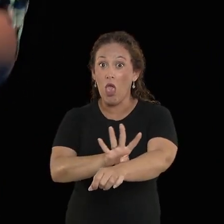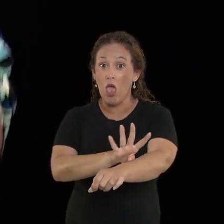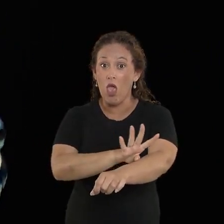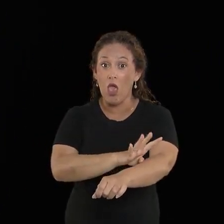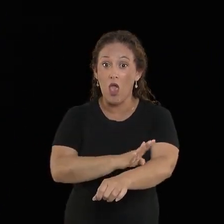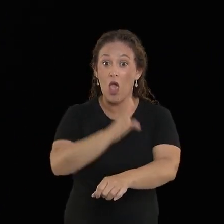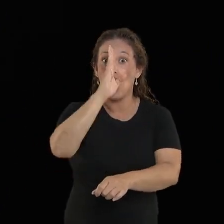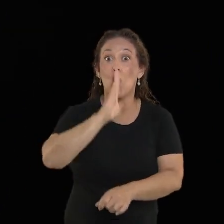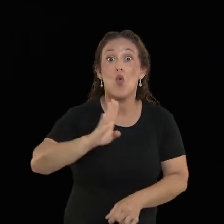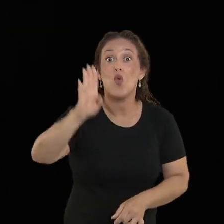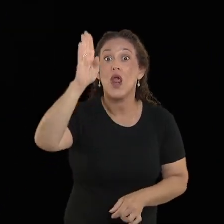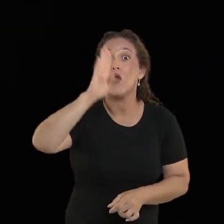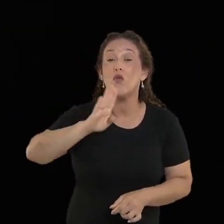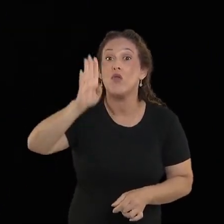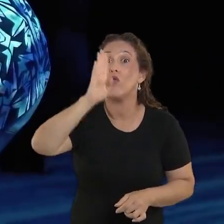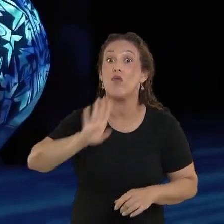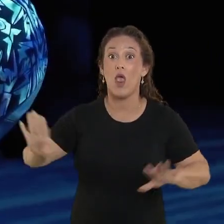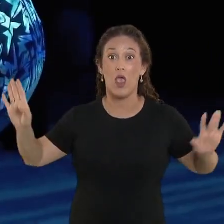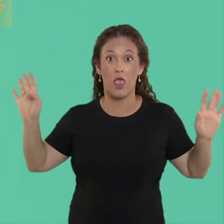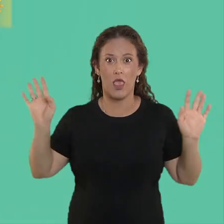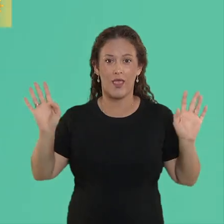Los pelos, muchachos. ¡Luna, luna, luna!